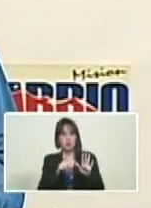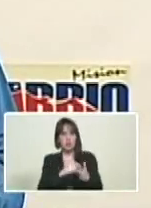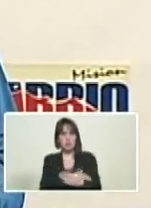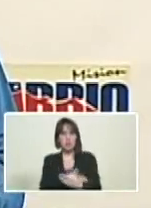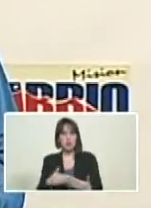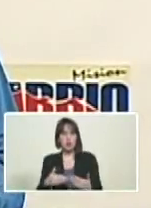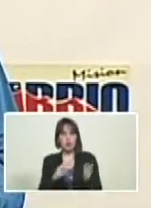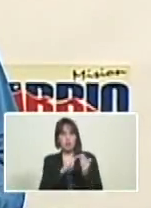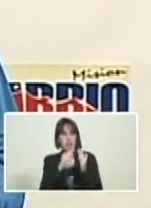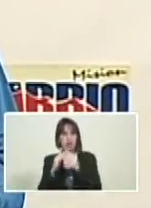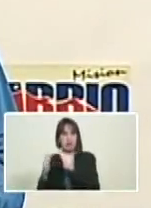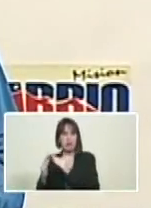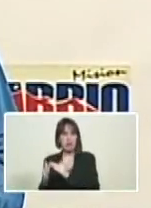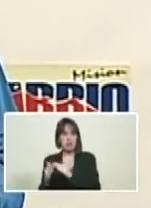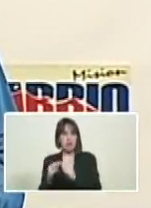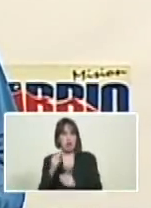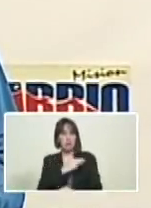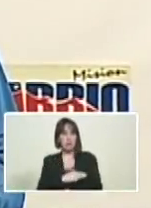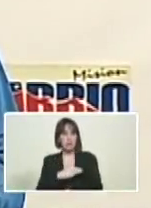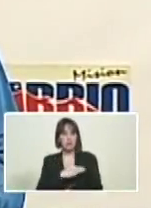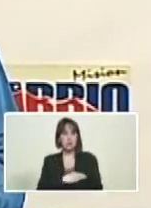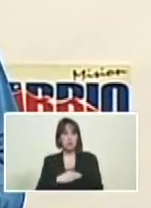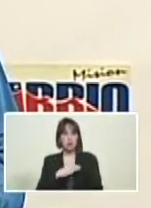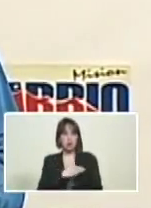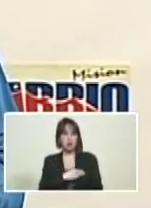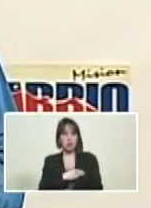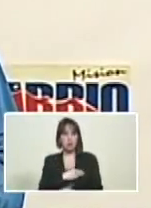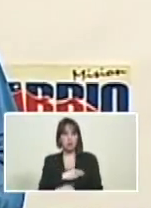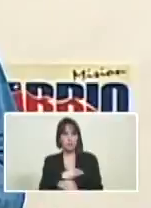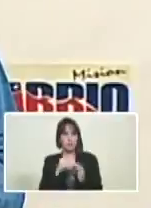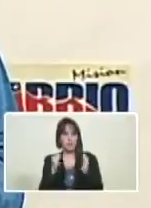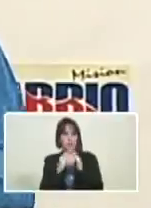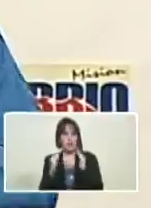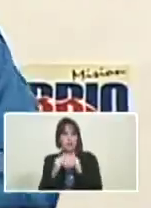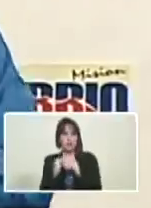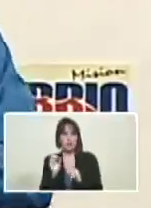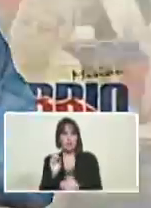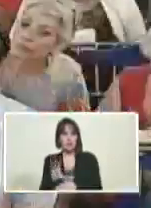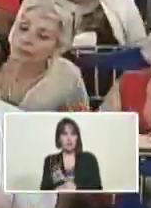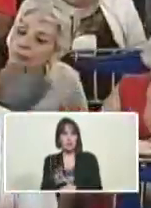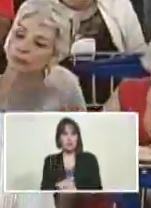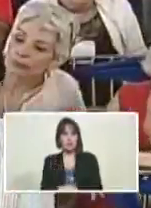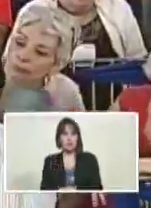movimiento de la gran misión Hogares de la Patria.